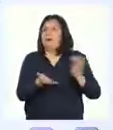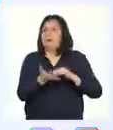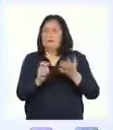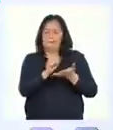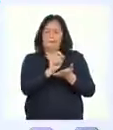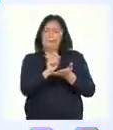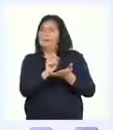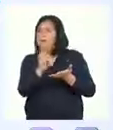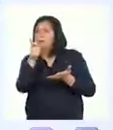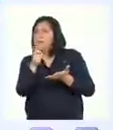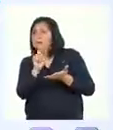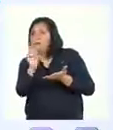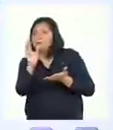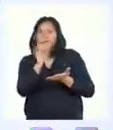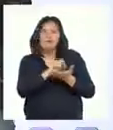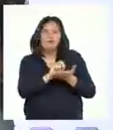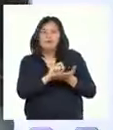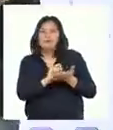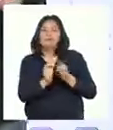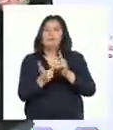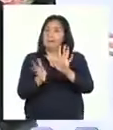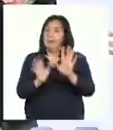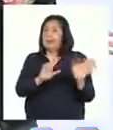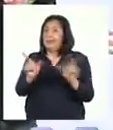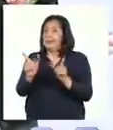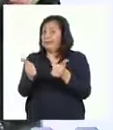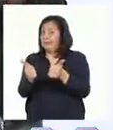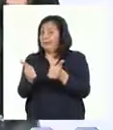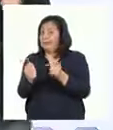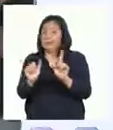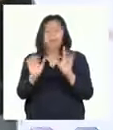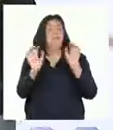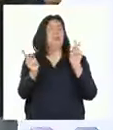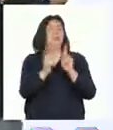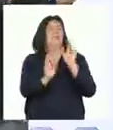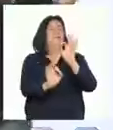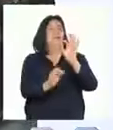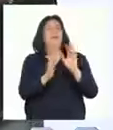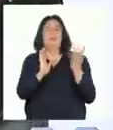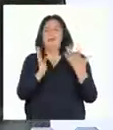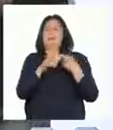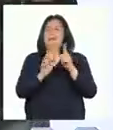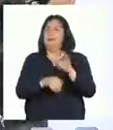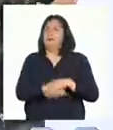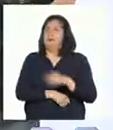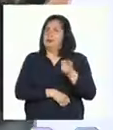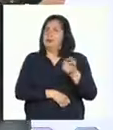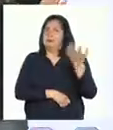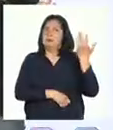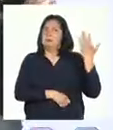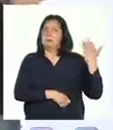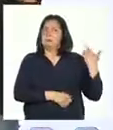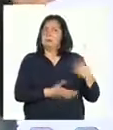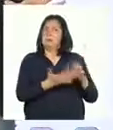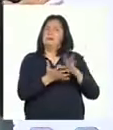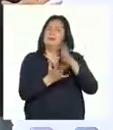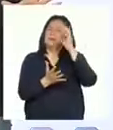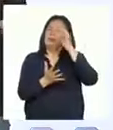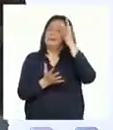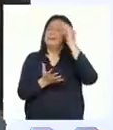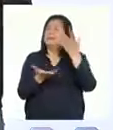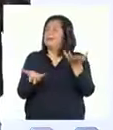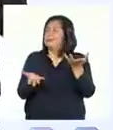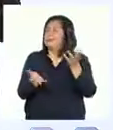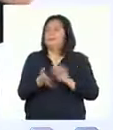un lápiz o lapicero para tomar sus apuntes. ¿Están listos? ¡Perfecto! Aquí vamos. En los últimos días hemos ido